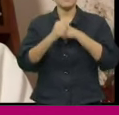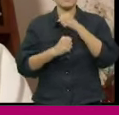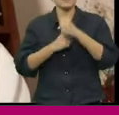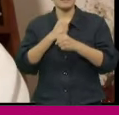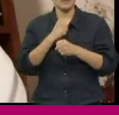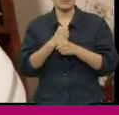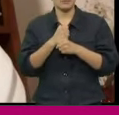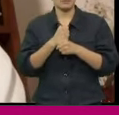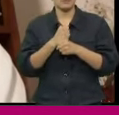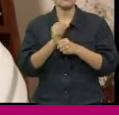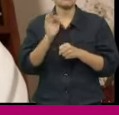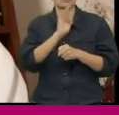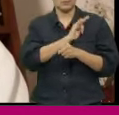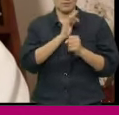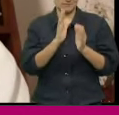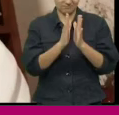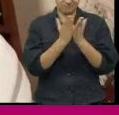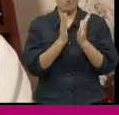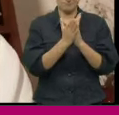Podrían hacerlo de manual.